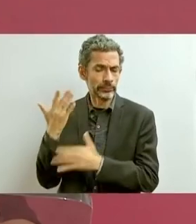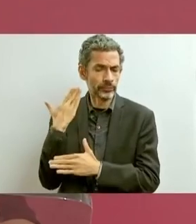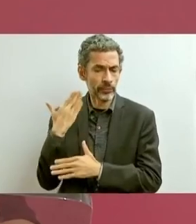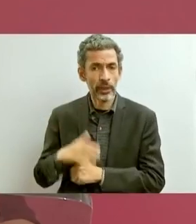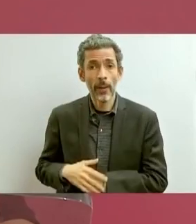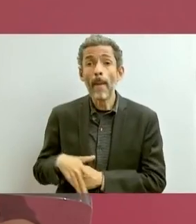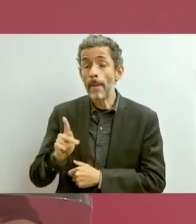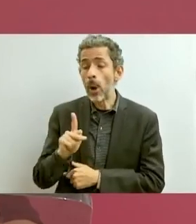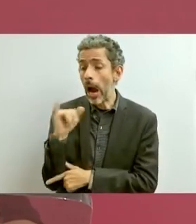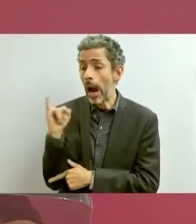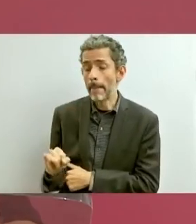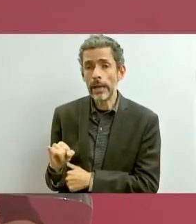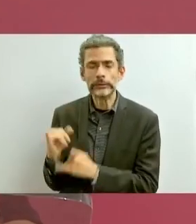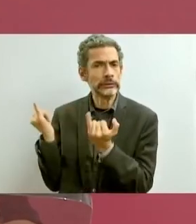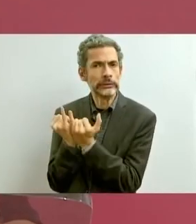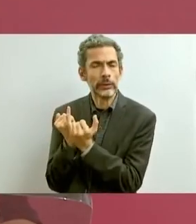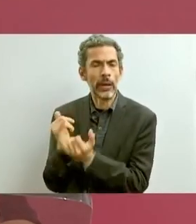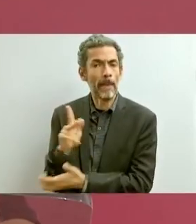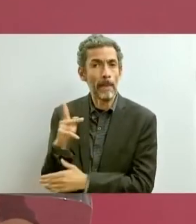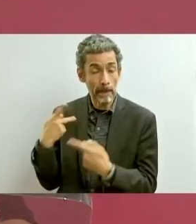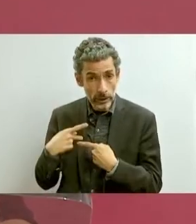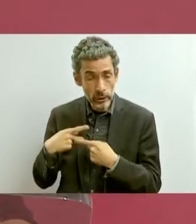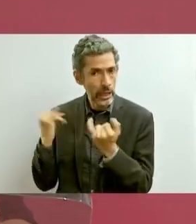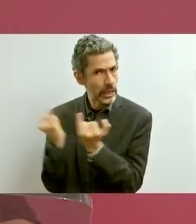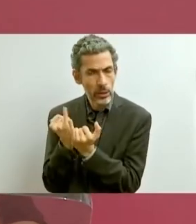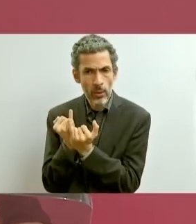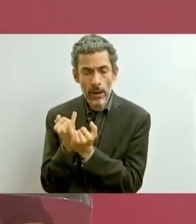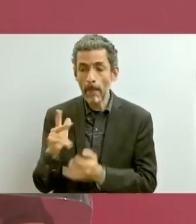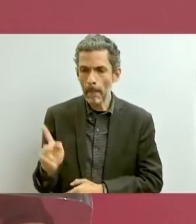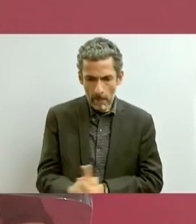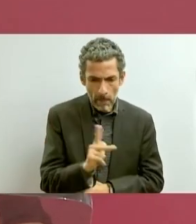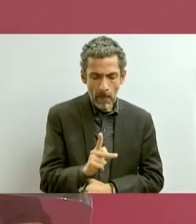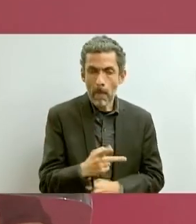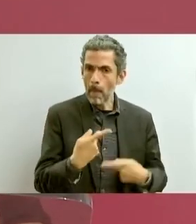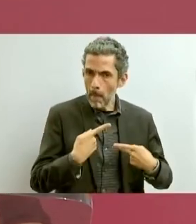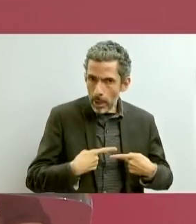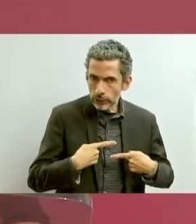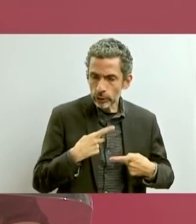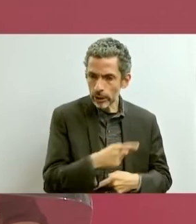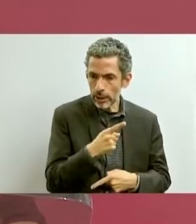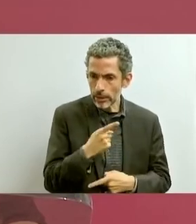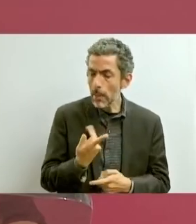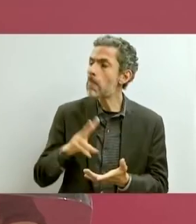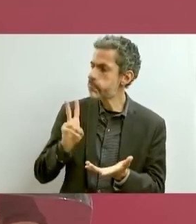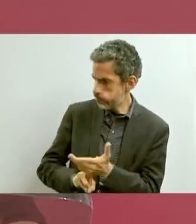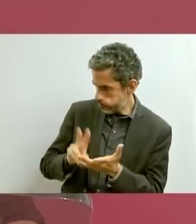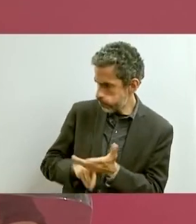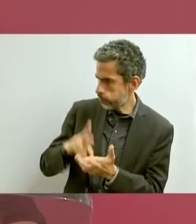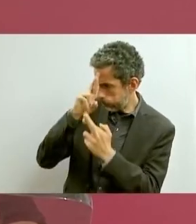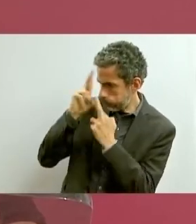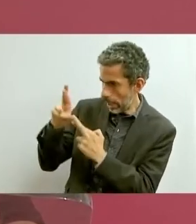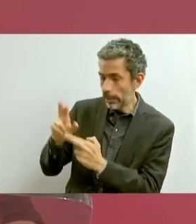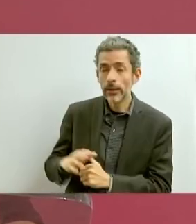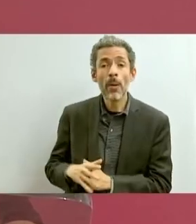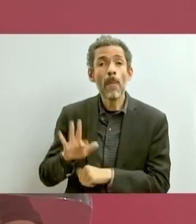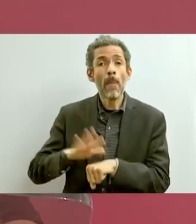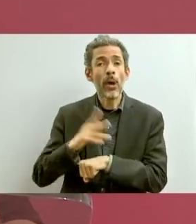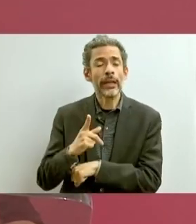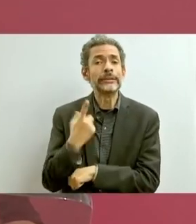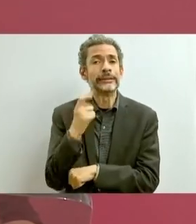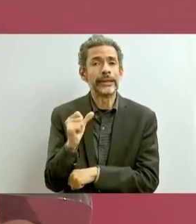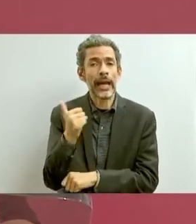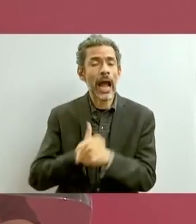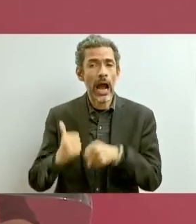había tenido el aval de tanto pueblo, porque solo cada 100 años